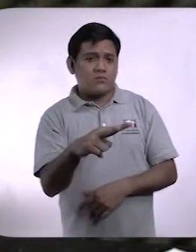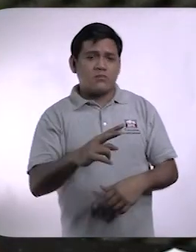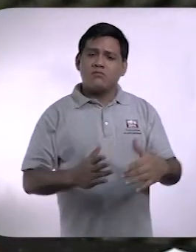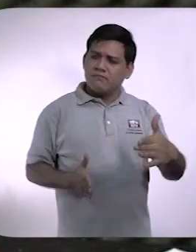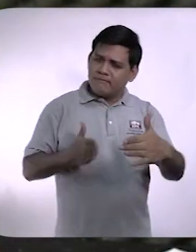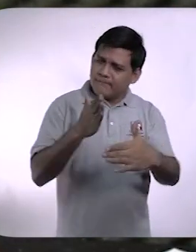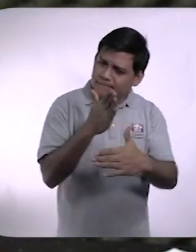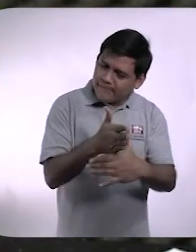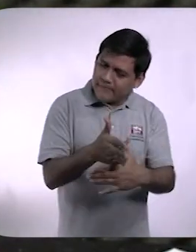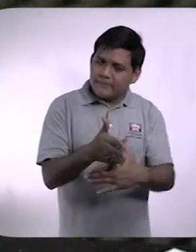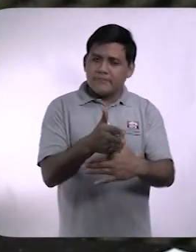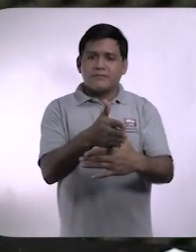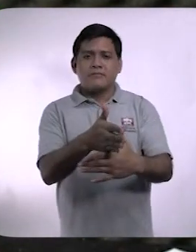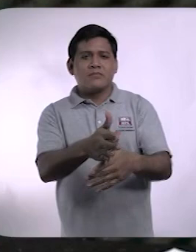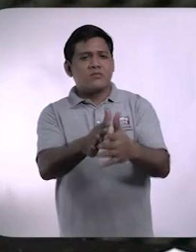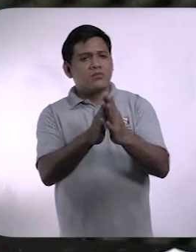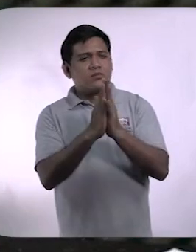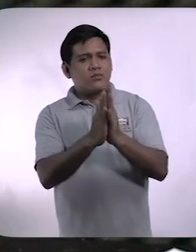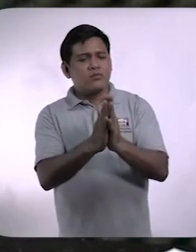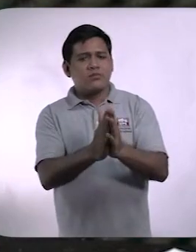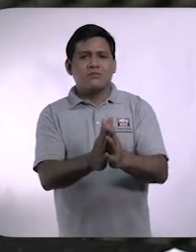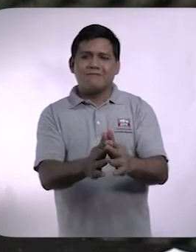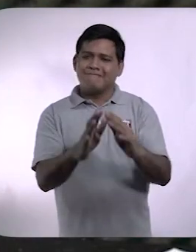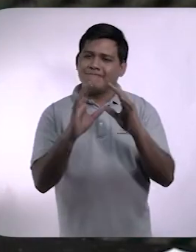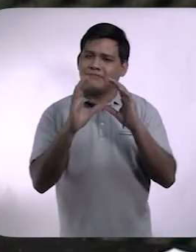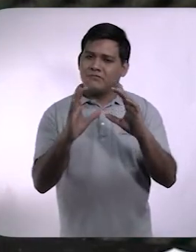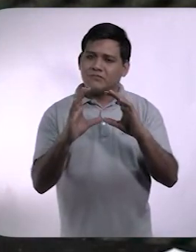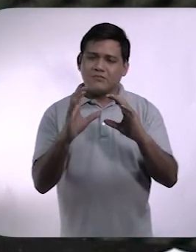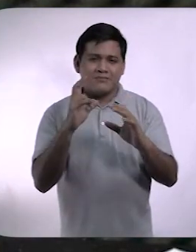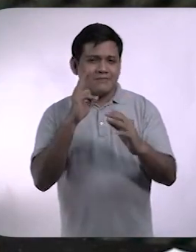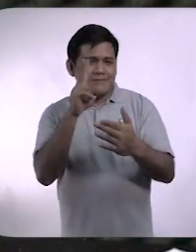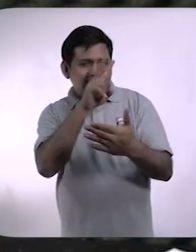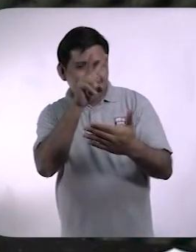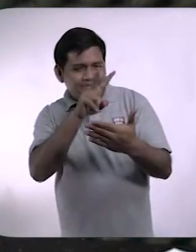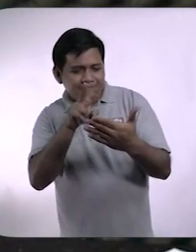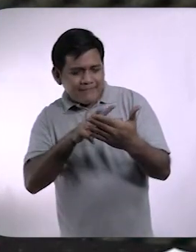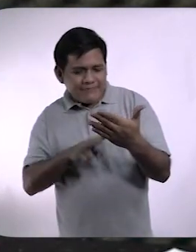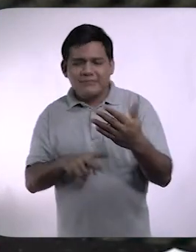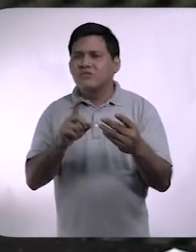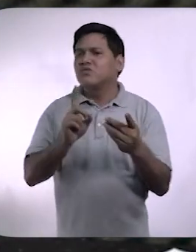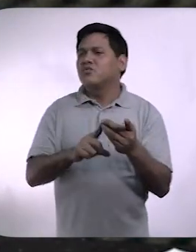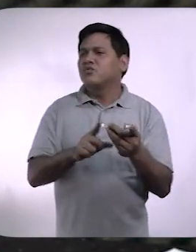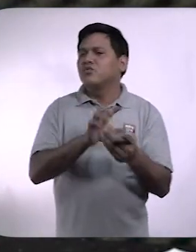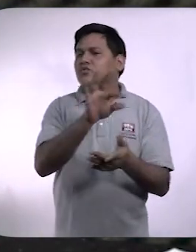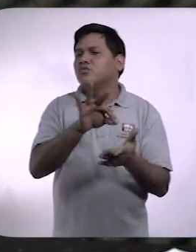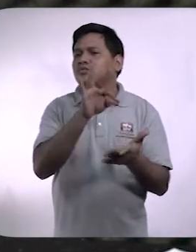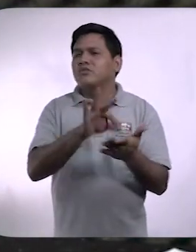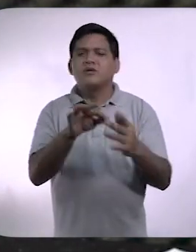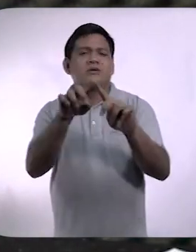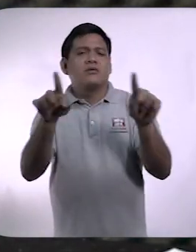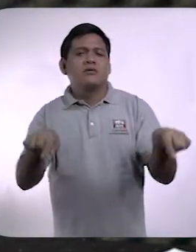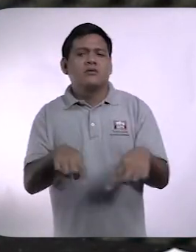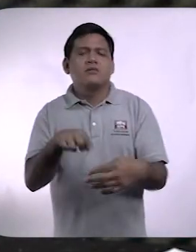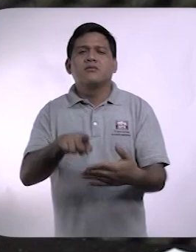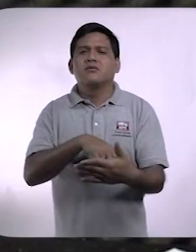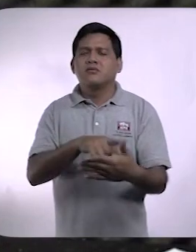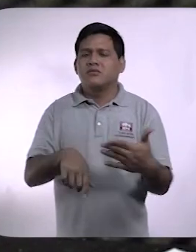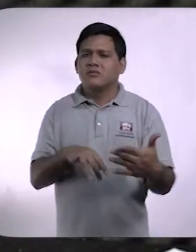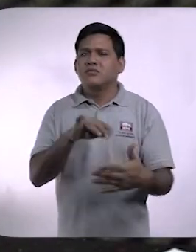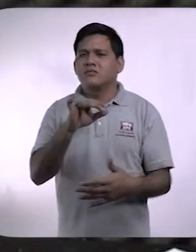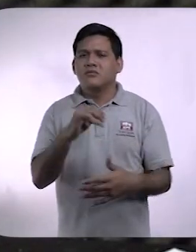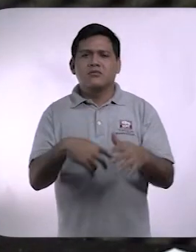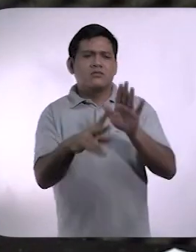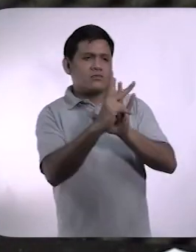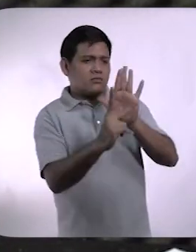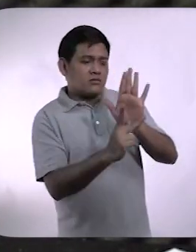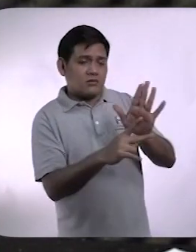acudan, tomen sus previsiones, revisen dónde les toca votar, existen en nuestras